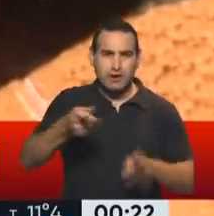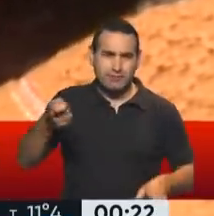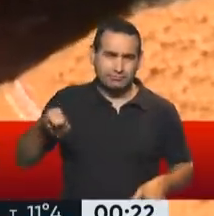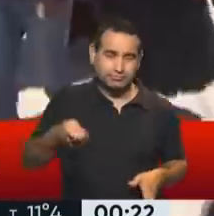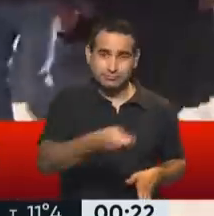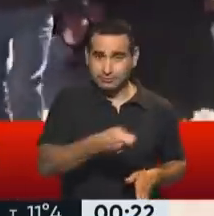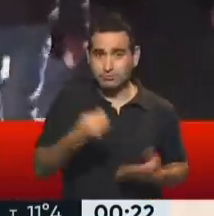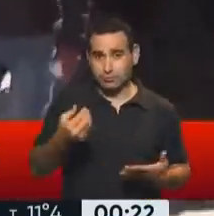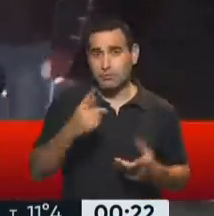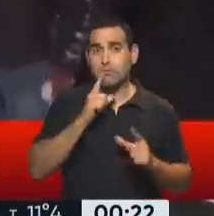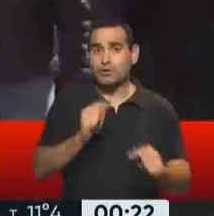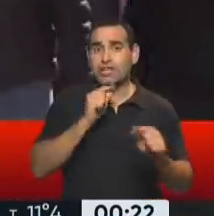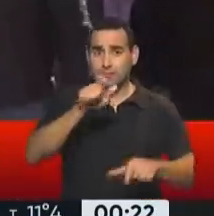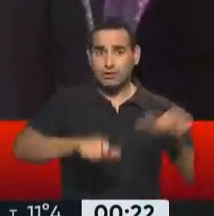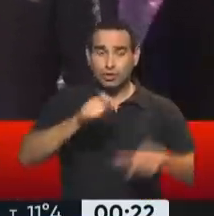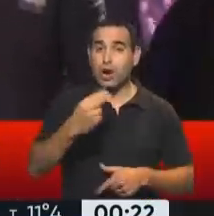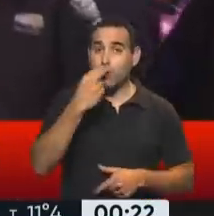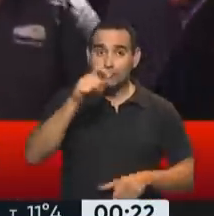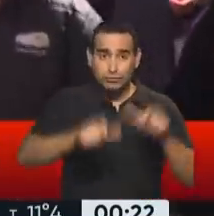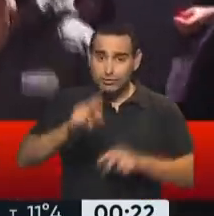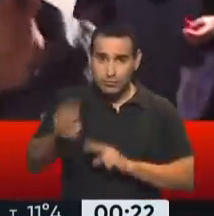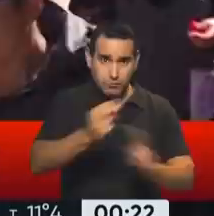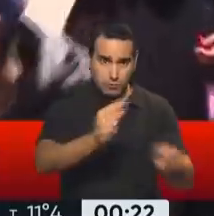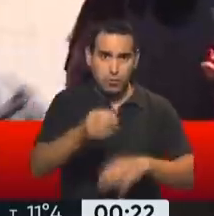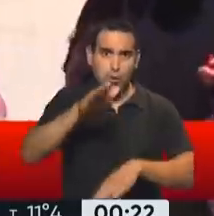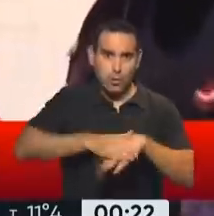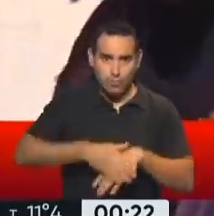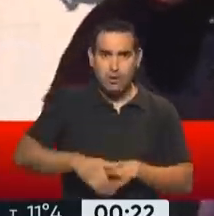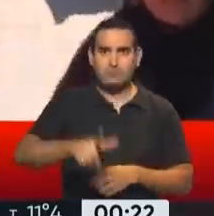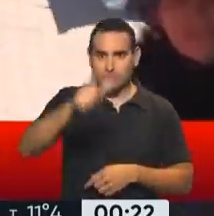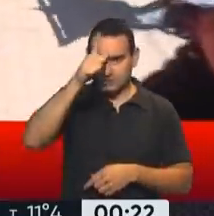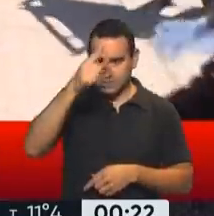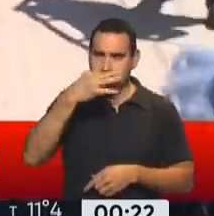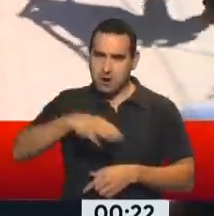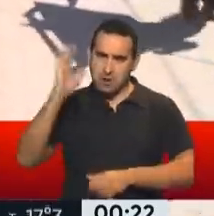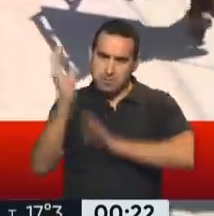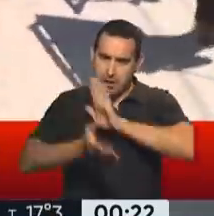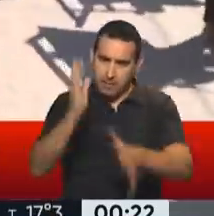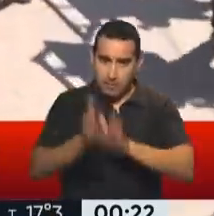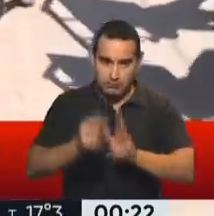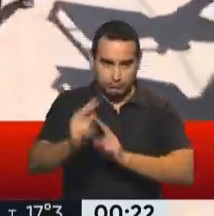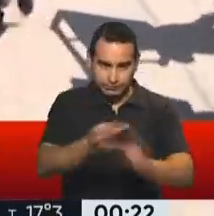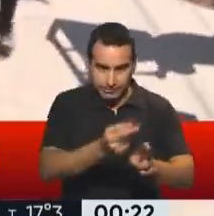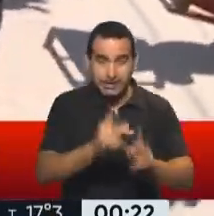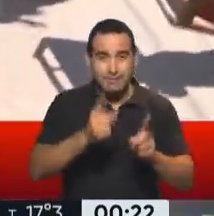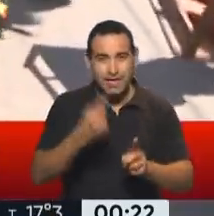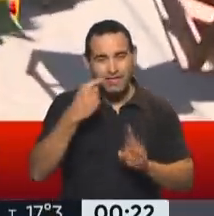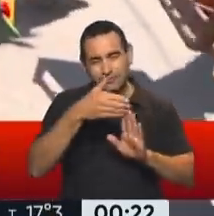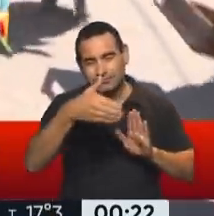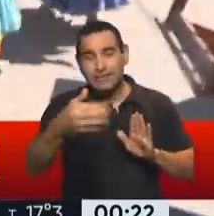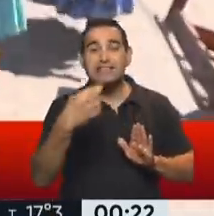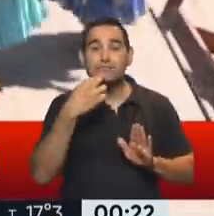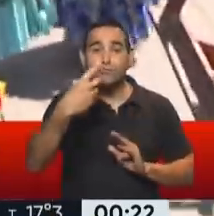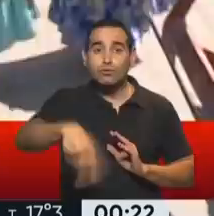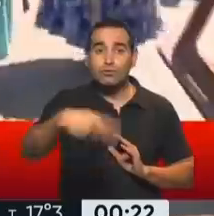contexto de protesta 11 personas producto de la represión policial. También, unos días más tarde, el 19